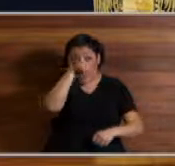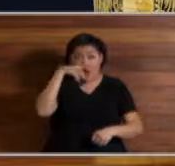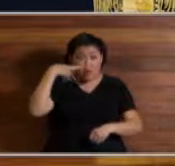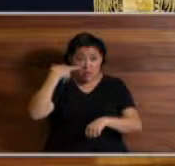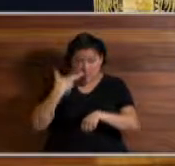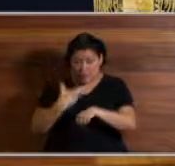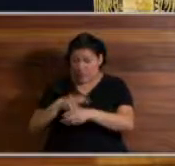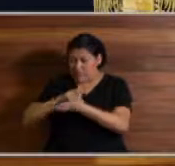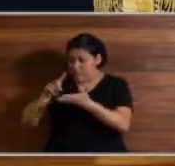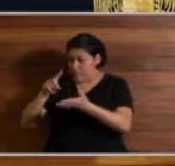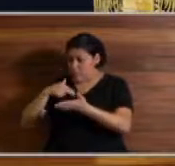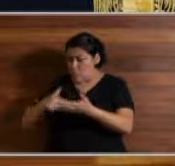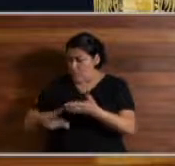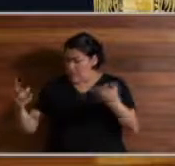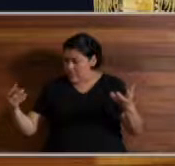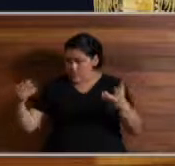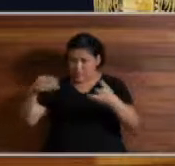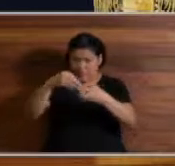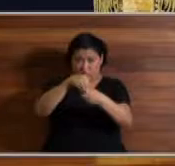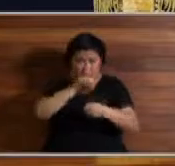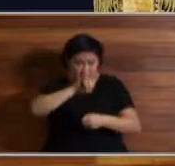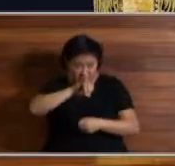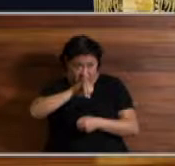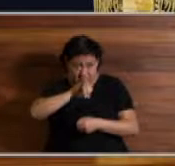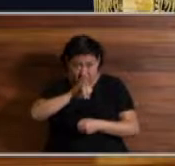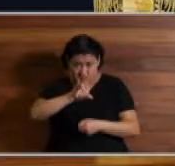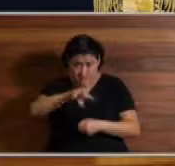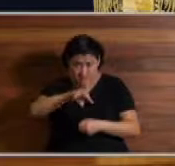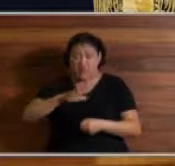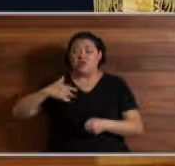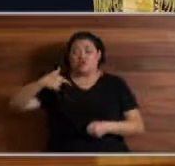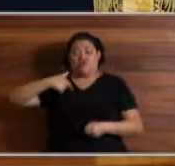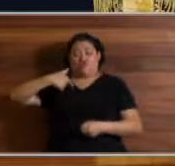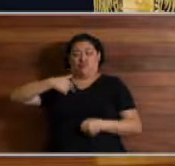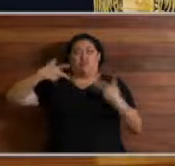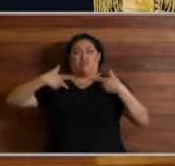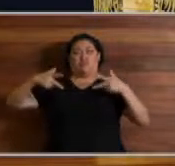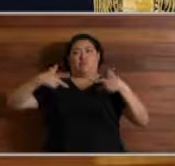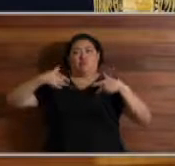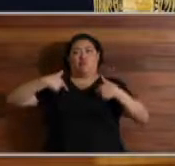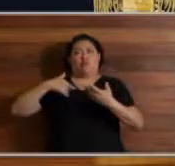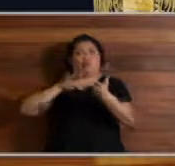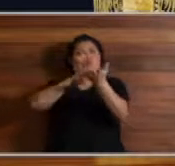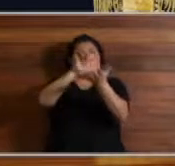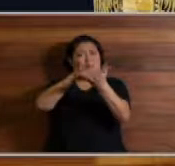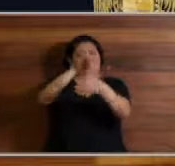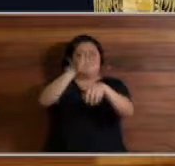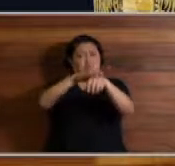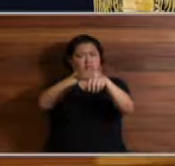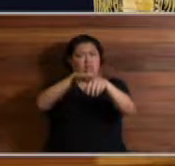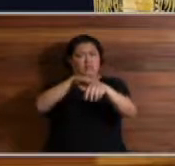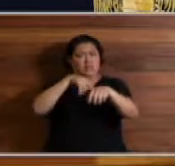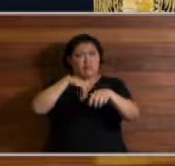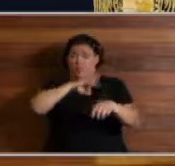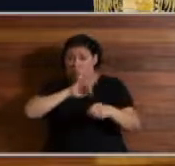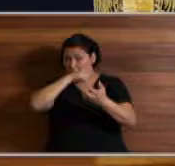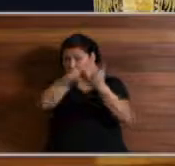humanos, ¿cómo ciudadano tengo alguna acción jurídica para hacer exigible los derechos humanos en dicho